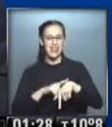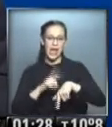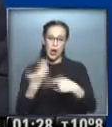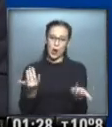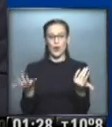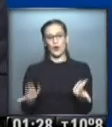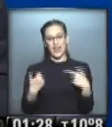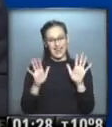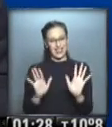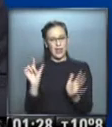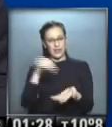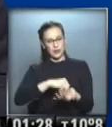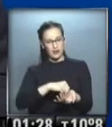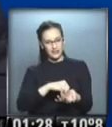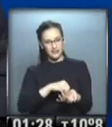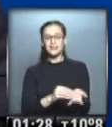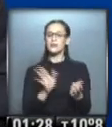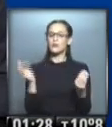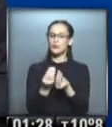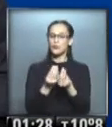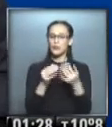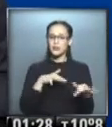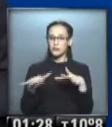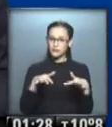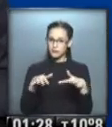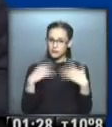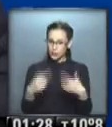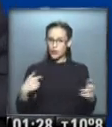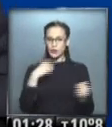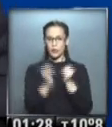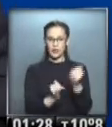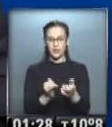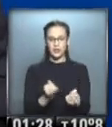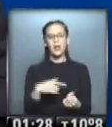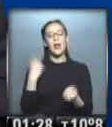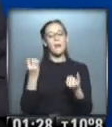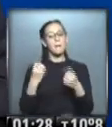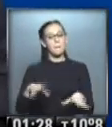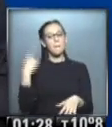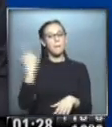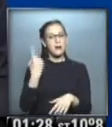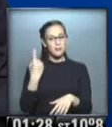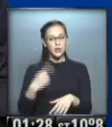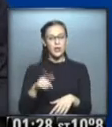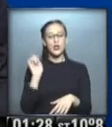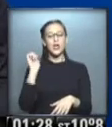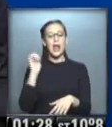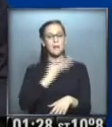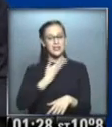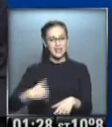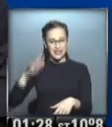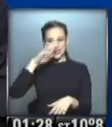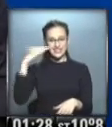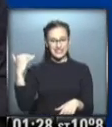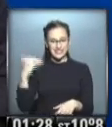con nosotros. Vamos a tener todo esto para ustedes. Comenzamos con lo primero, que tiene que ver con que la presidenta Cristina Fernández